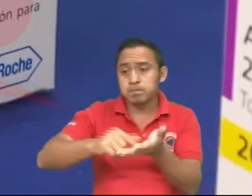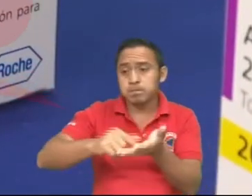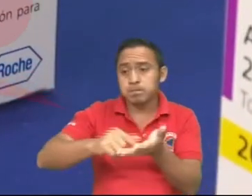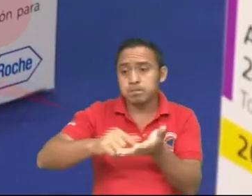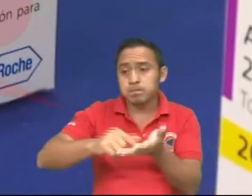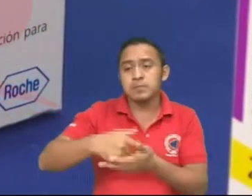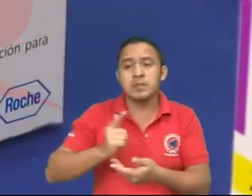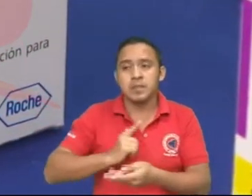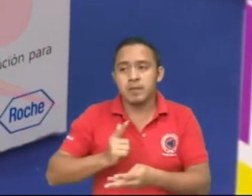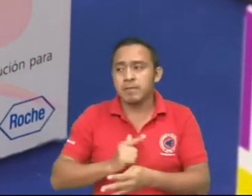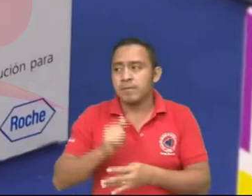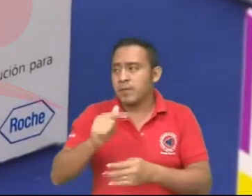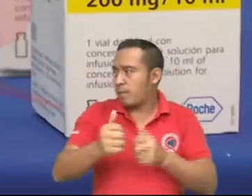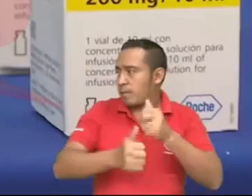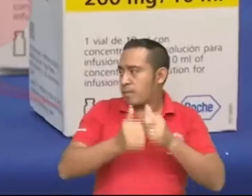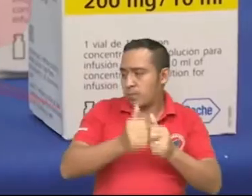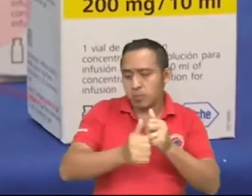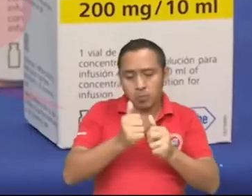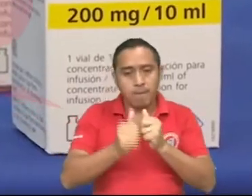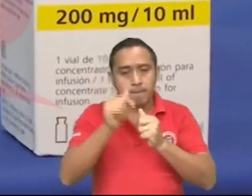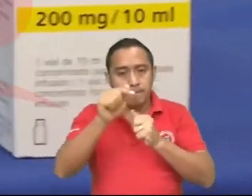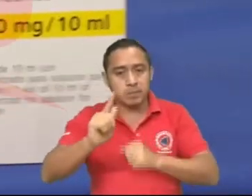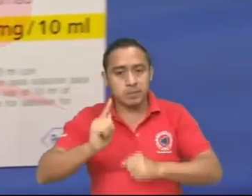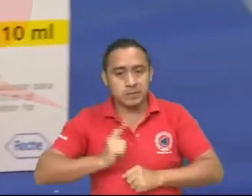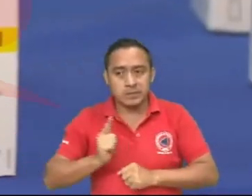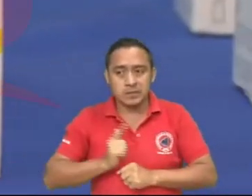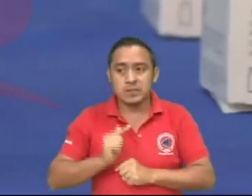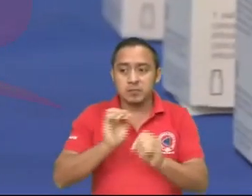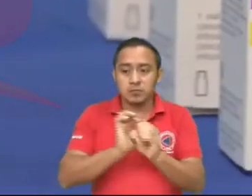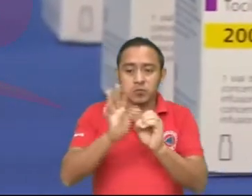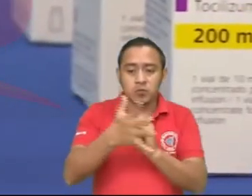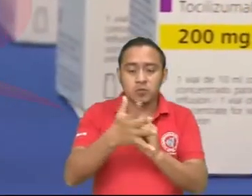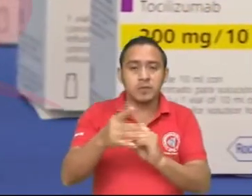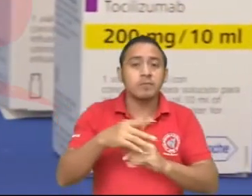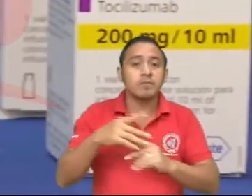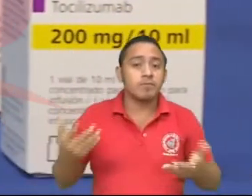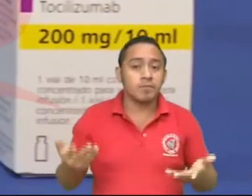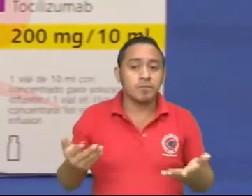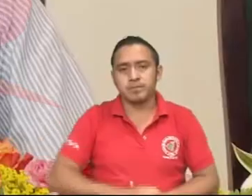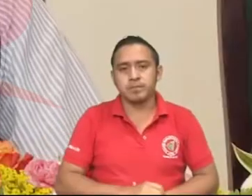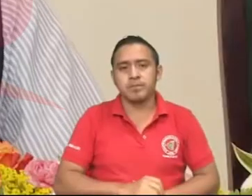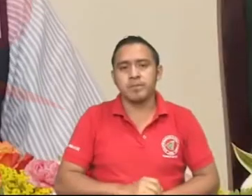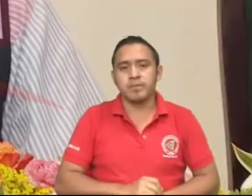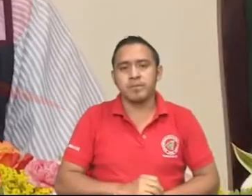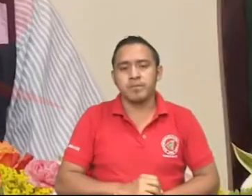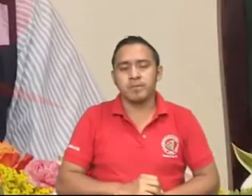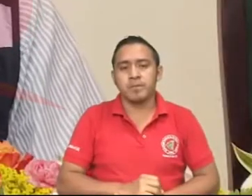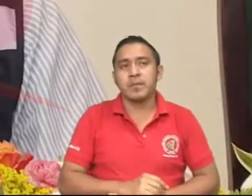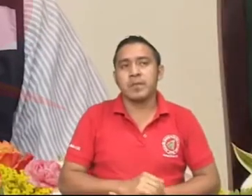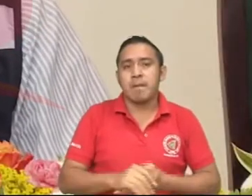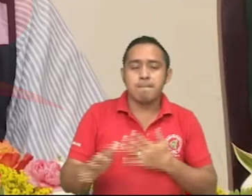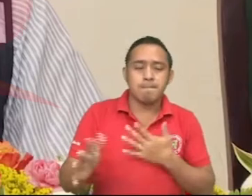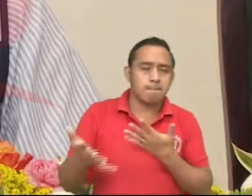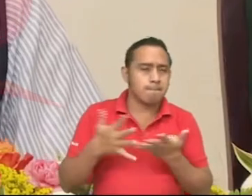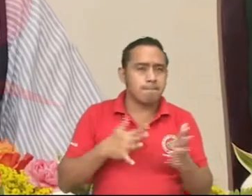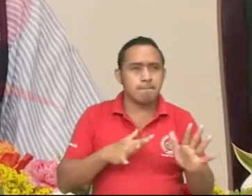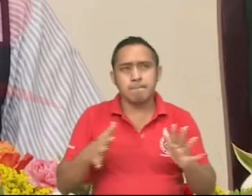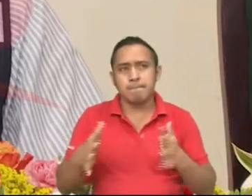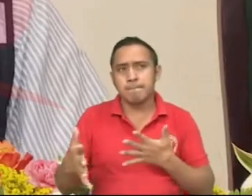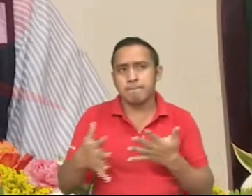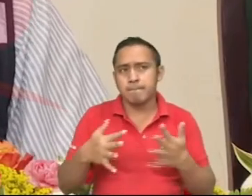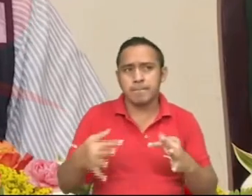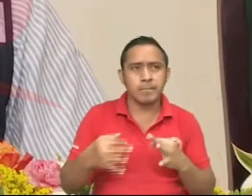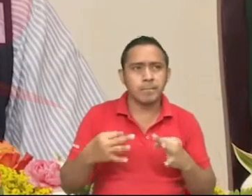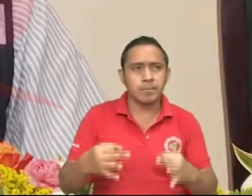está destinada al personal de salud y pacientes en la lucha contra la COVID-19. Más o menos alrededor de